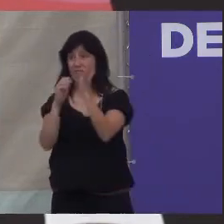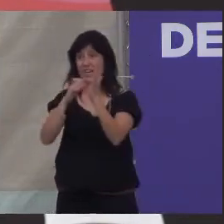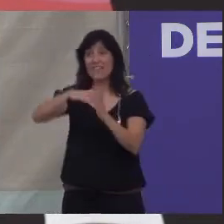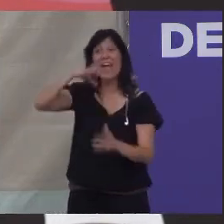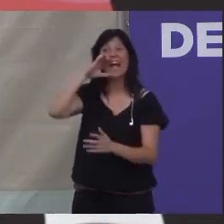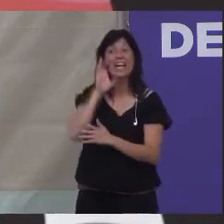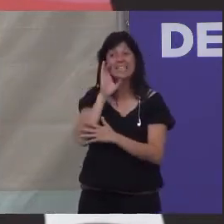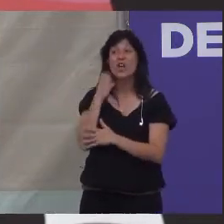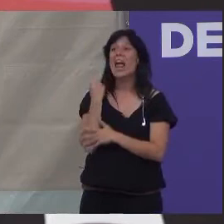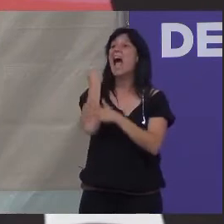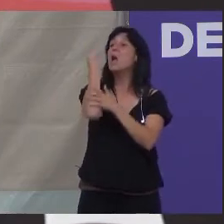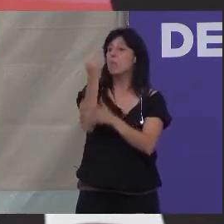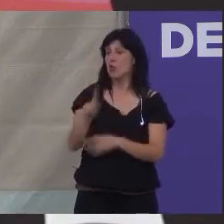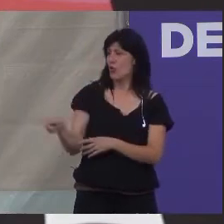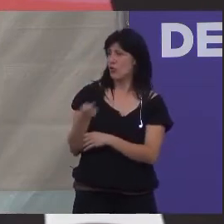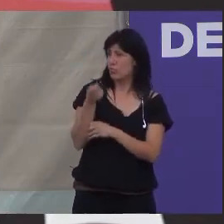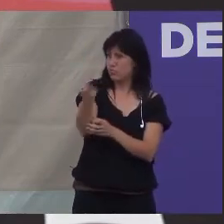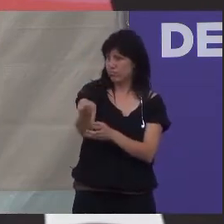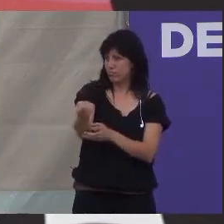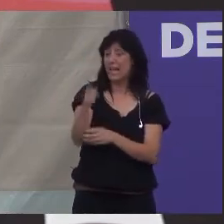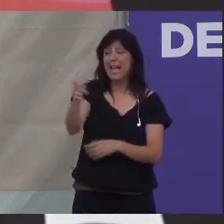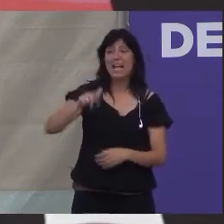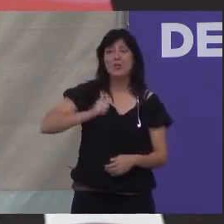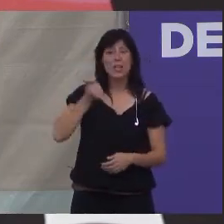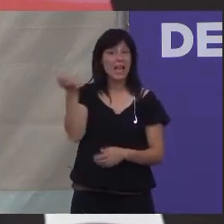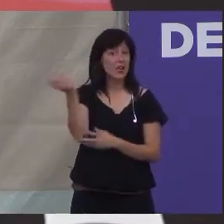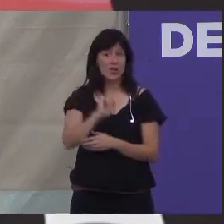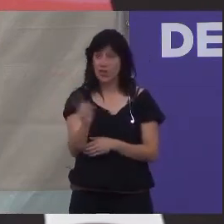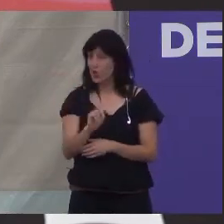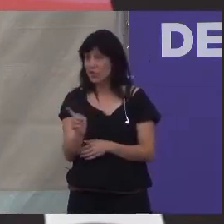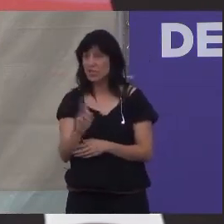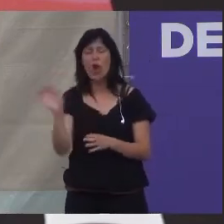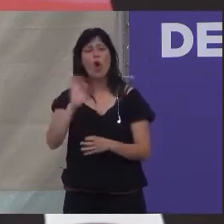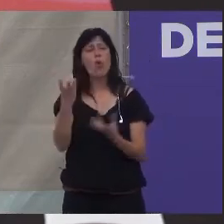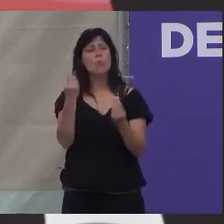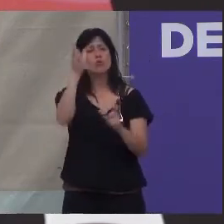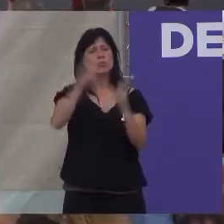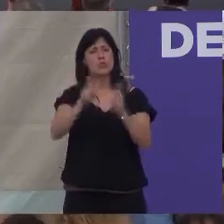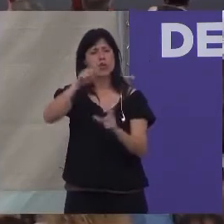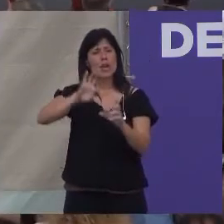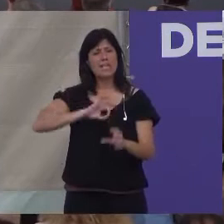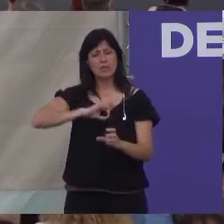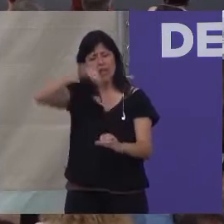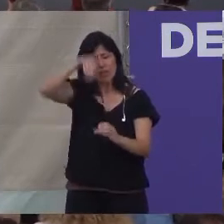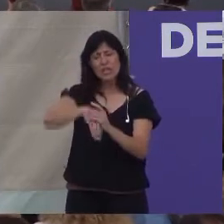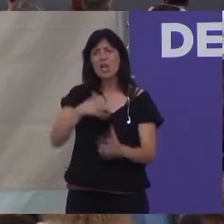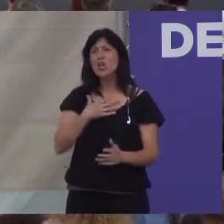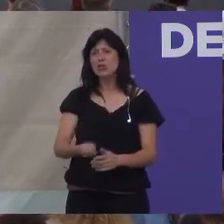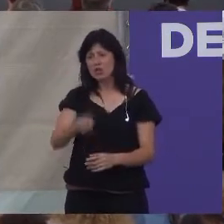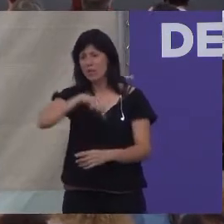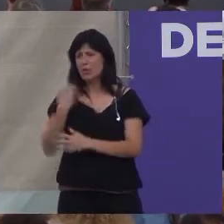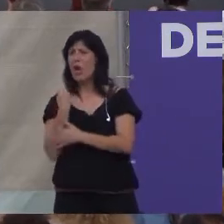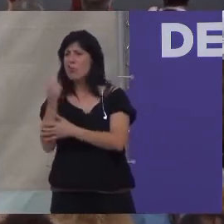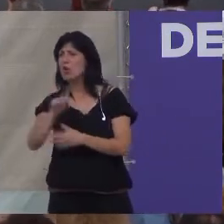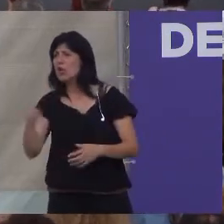estiguen recolzando Antonio Estany. No es casualidad que molts regidors y regidores estén recolzando